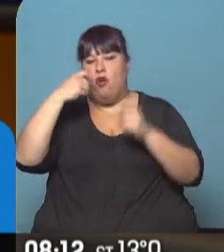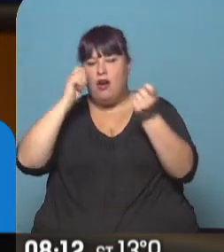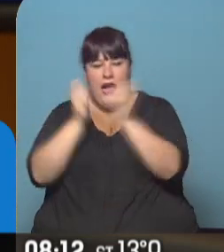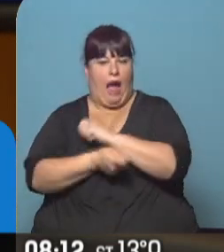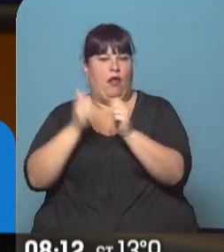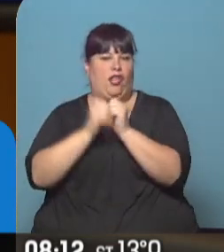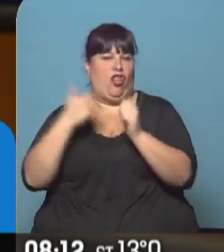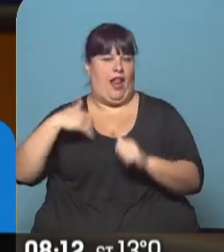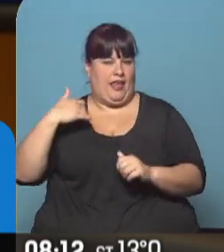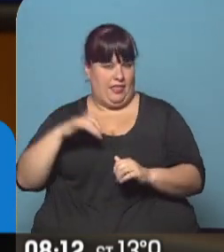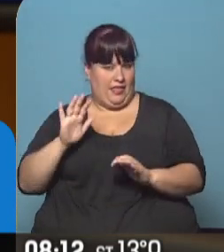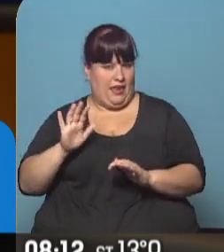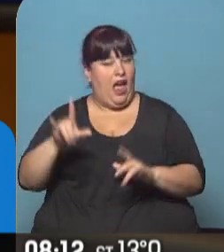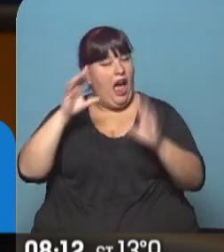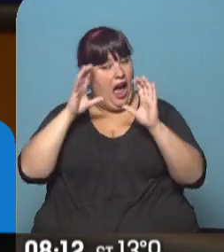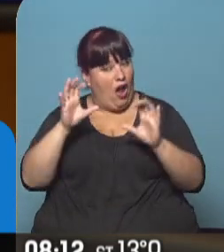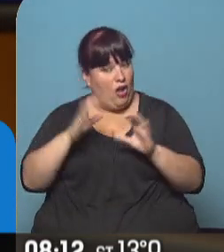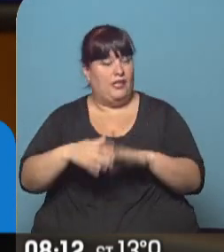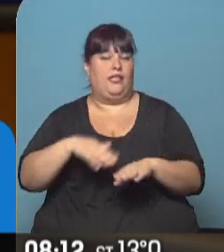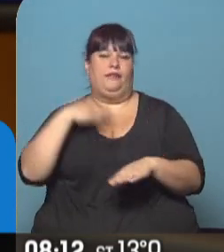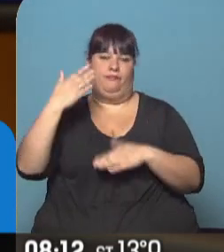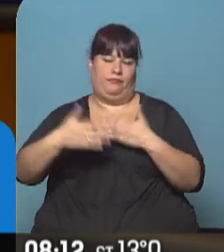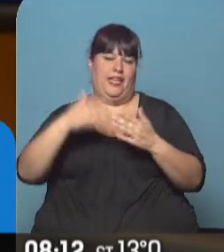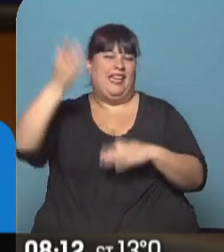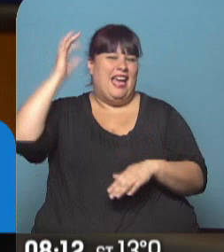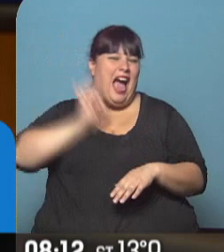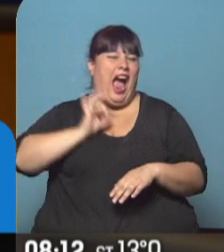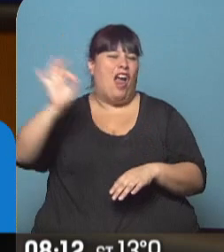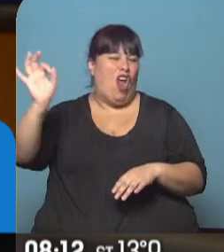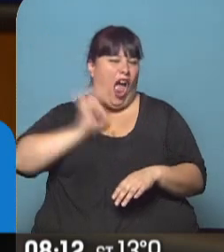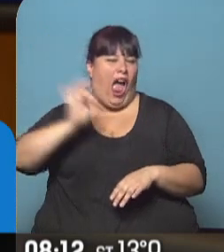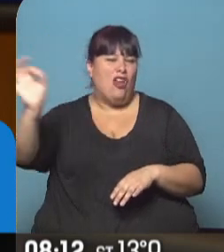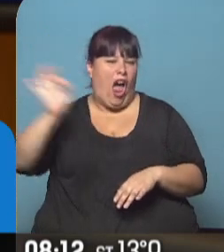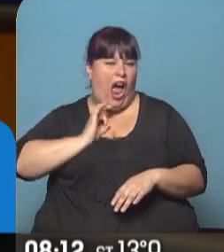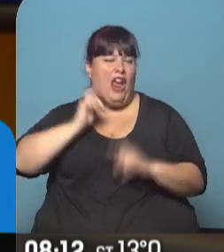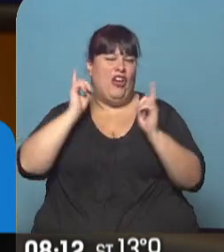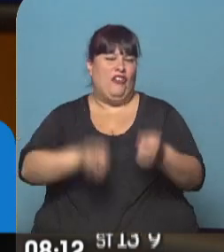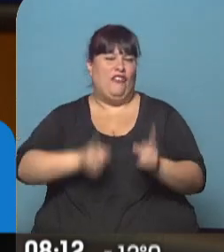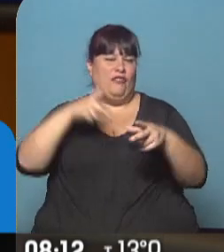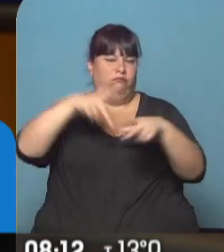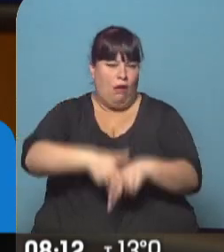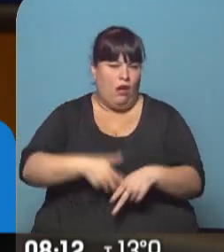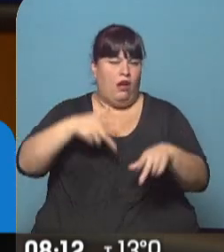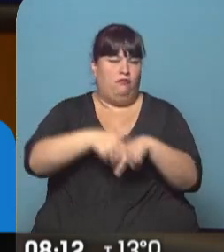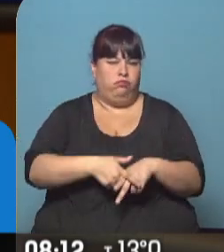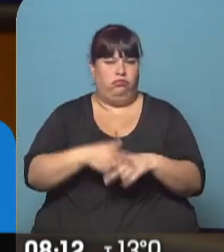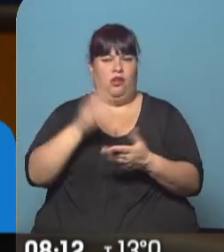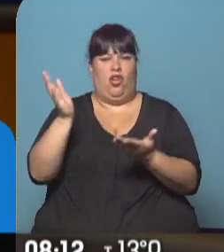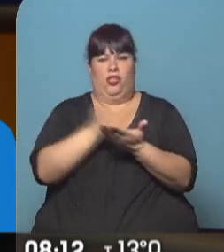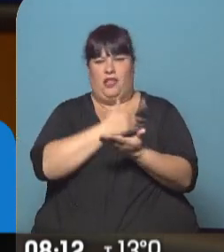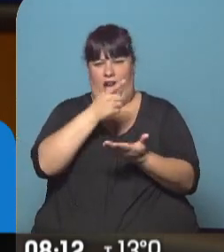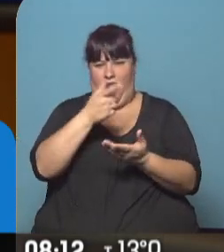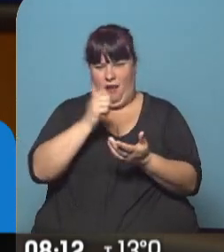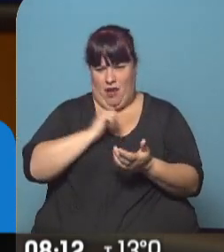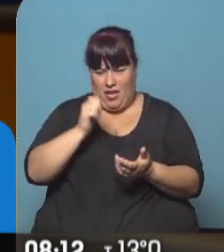de la historia argentina tengamos en cuenta que pasamos décadas y décadas de constantes interrupciones al orden constitucional